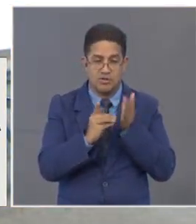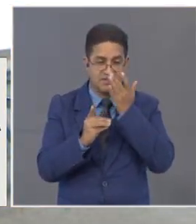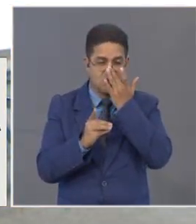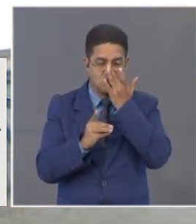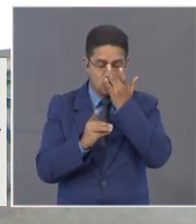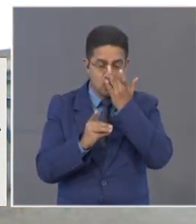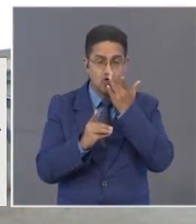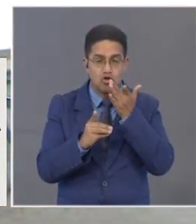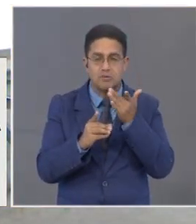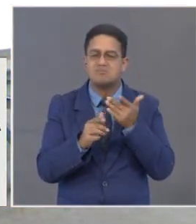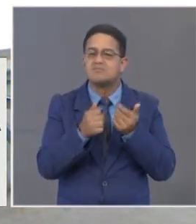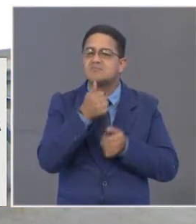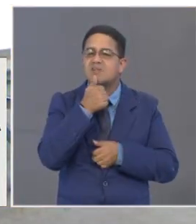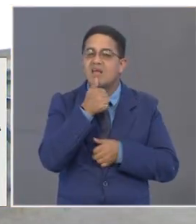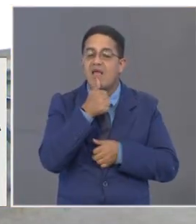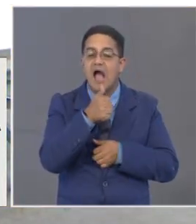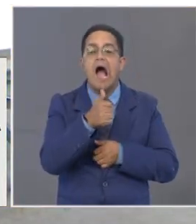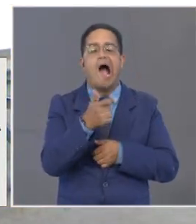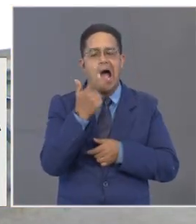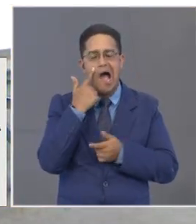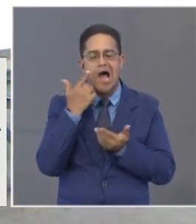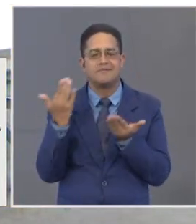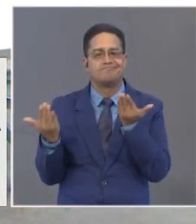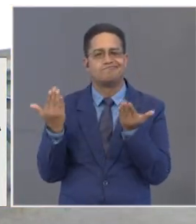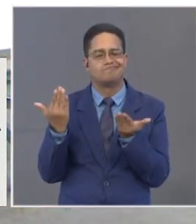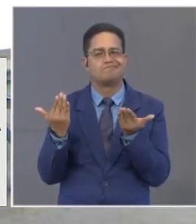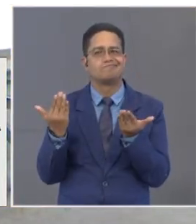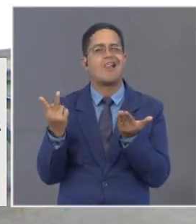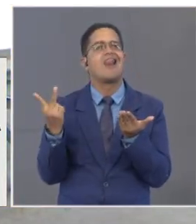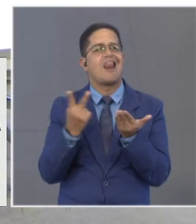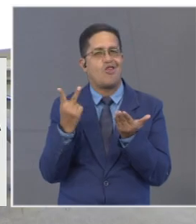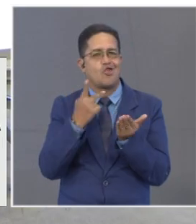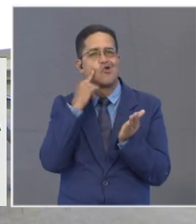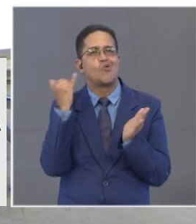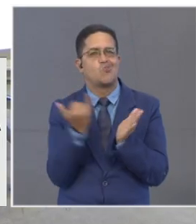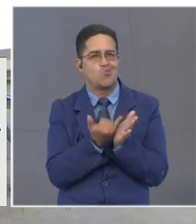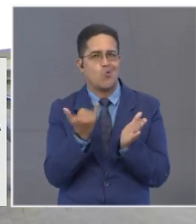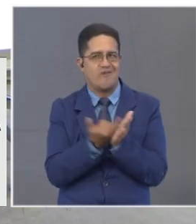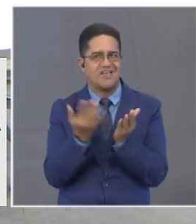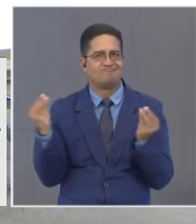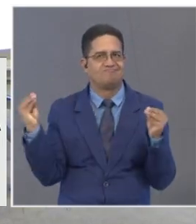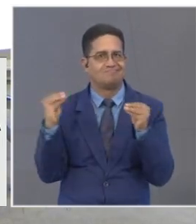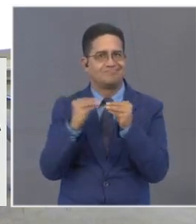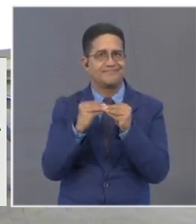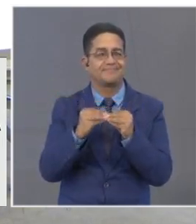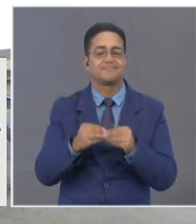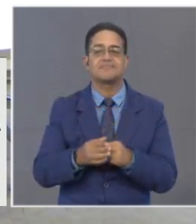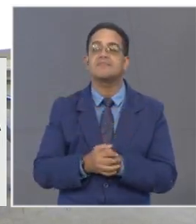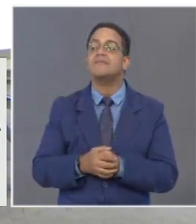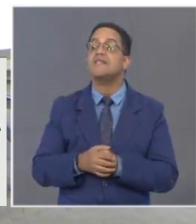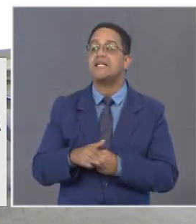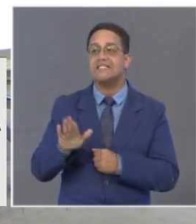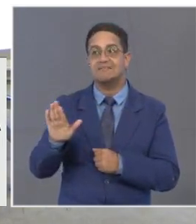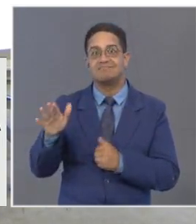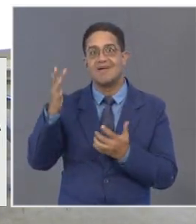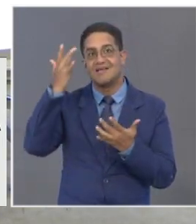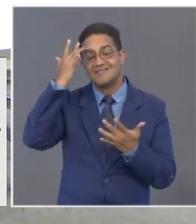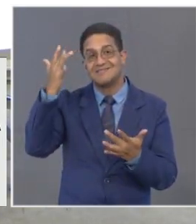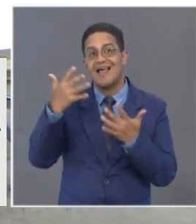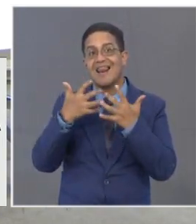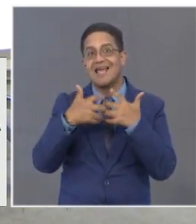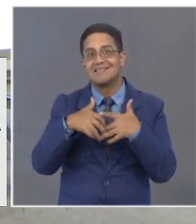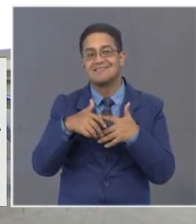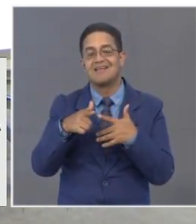médicos va a respaldar y va a apoyar el diagnóstico que nos da la inteligencia artificial. Justamente eso, la inteligencia artificial es